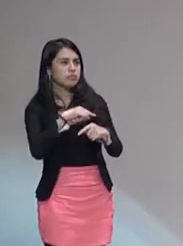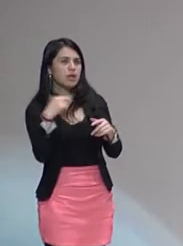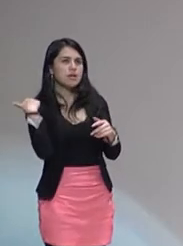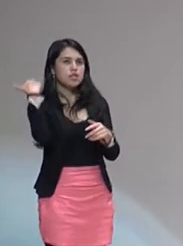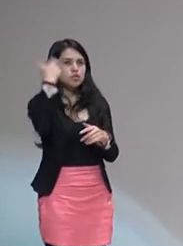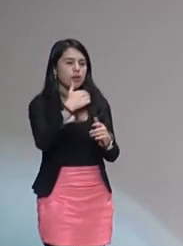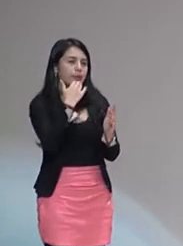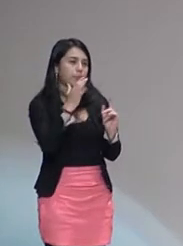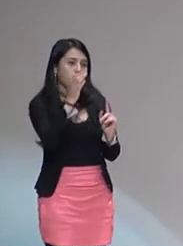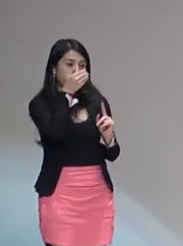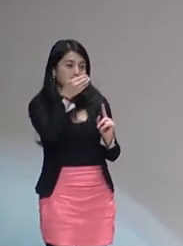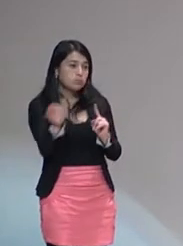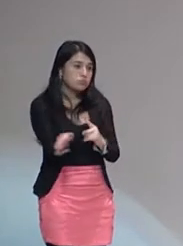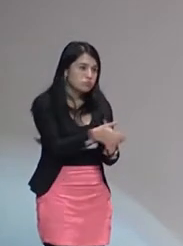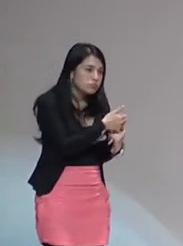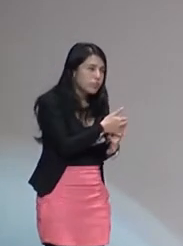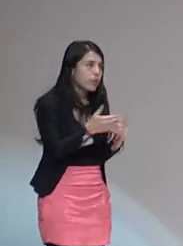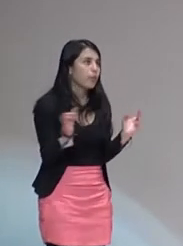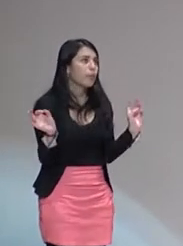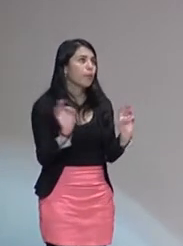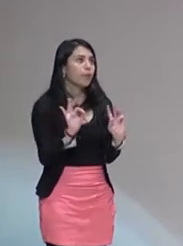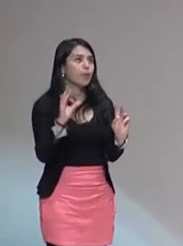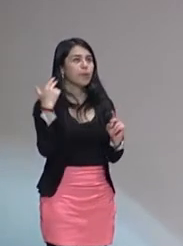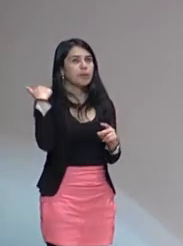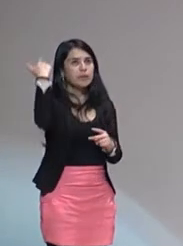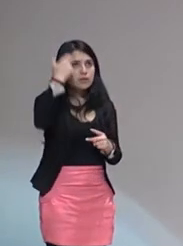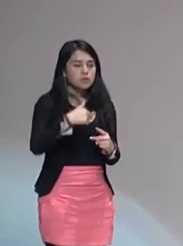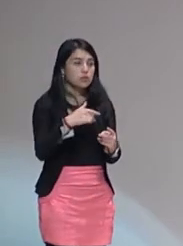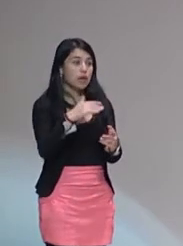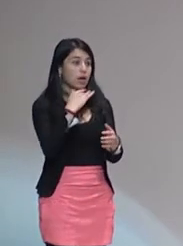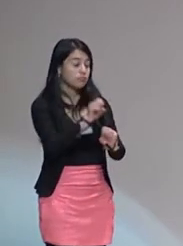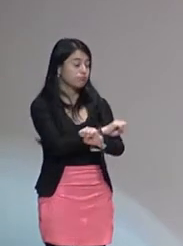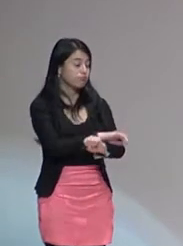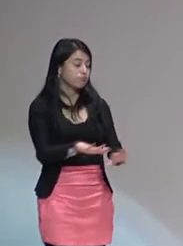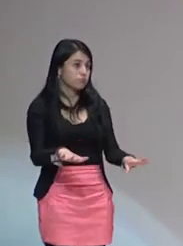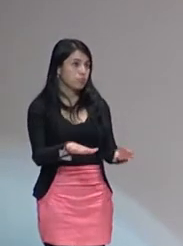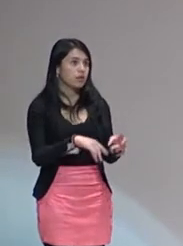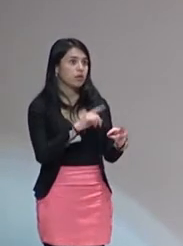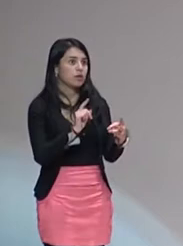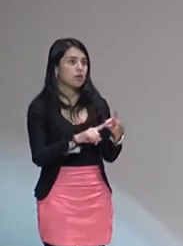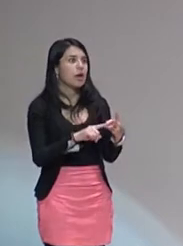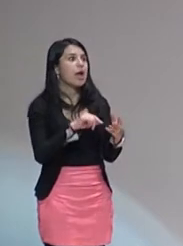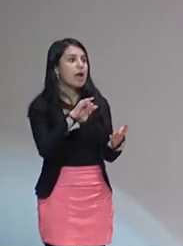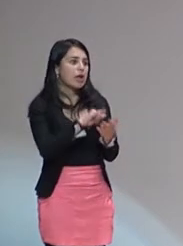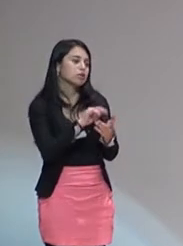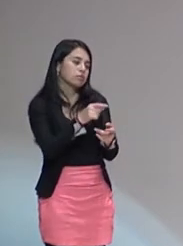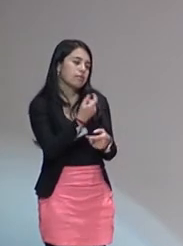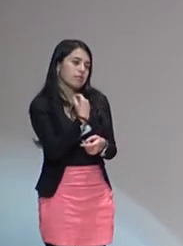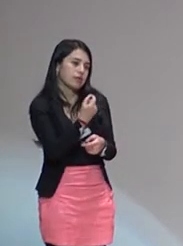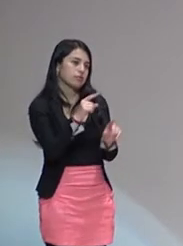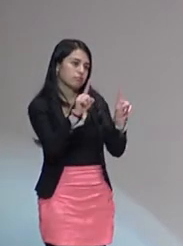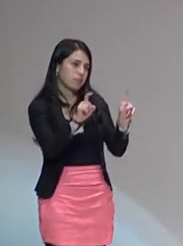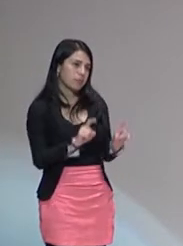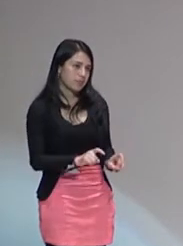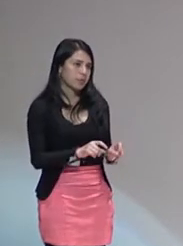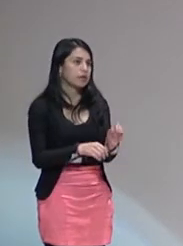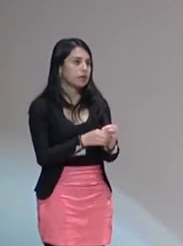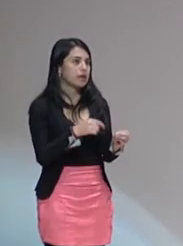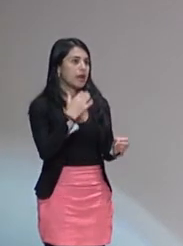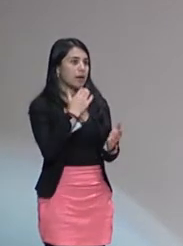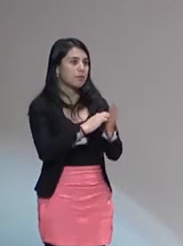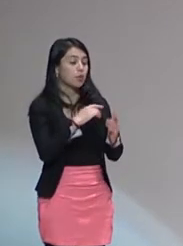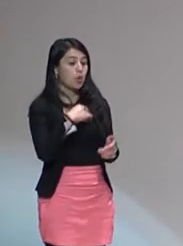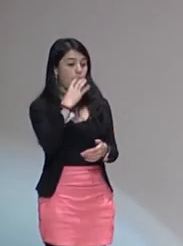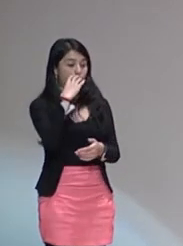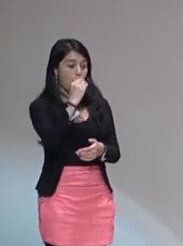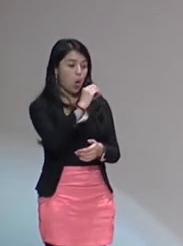de un secuestro, la historia de una desaparición, obviamente temas más delicados, que implicaba que el chico entonces